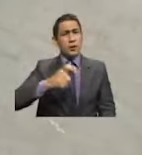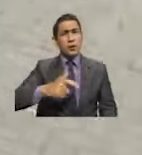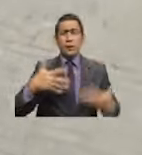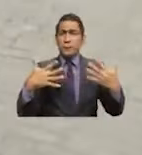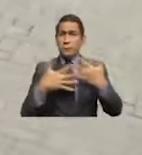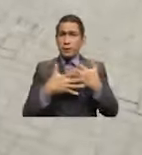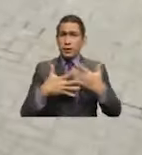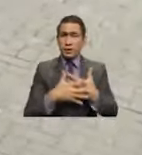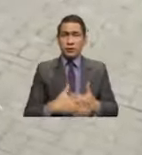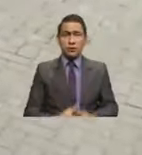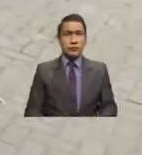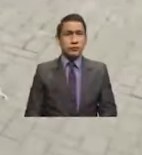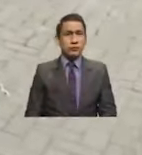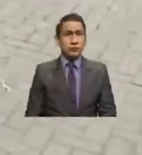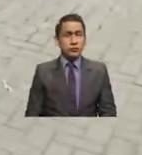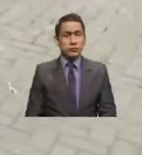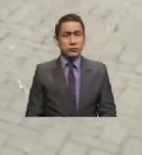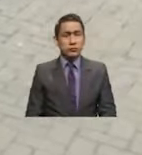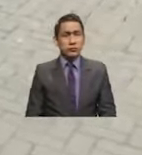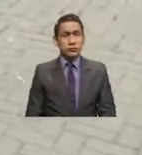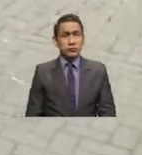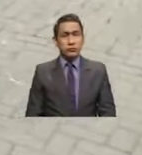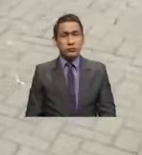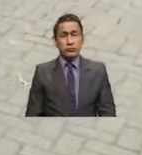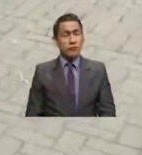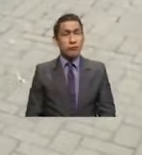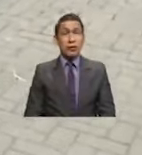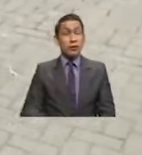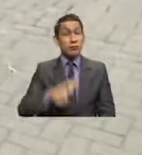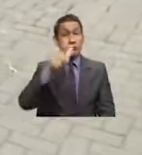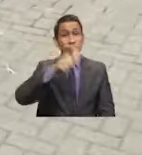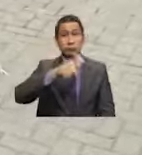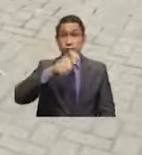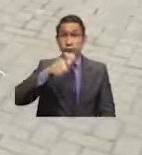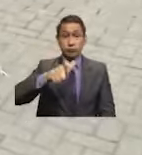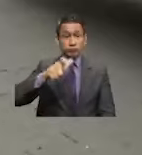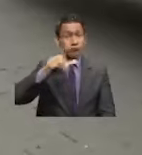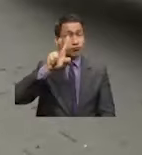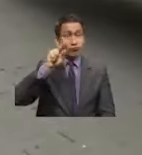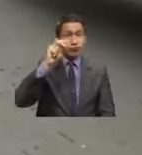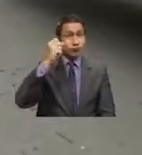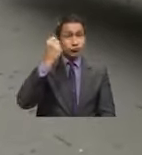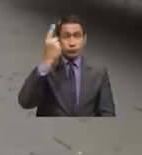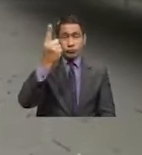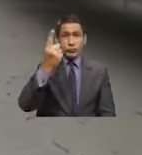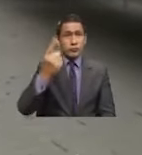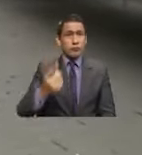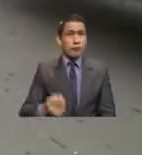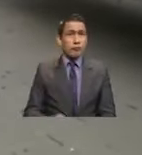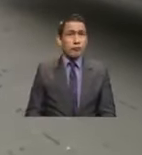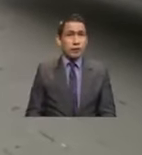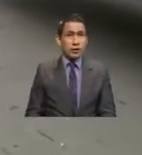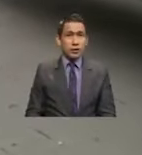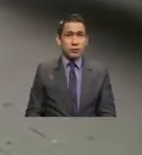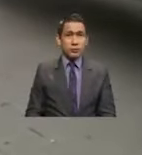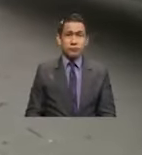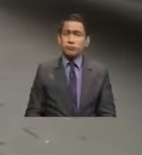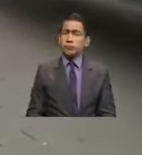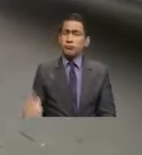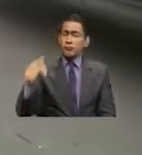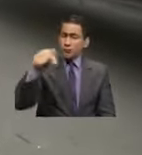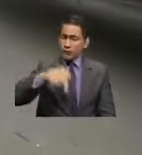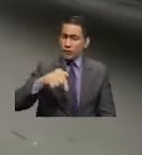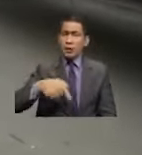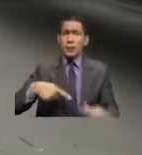son... La gente es incomprensible. Nosotros siempre hemos dicho que la mayoría de la gente es gente buena en Socio